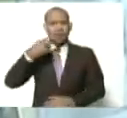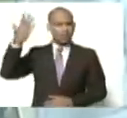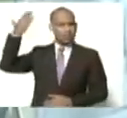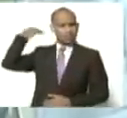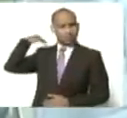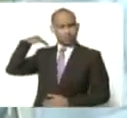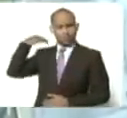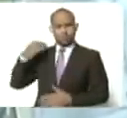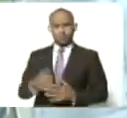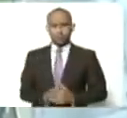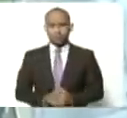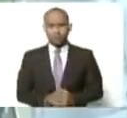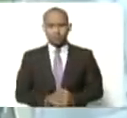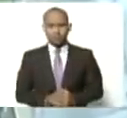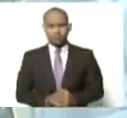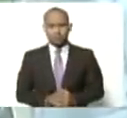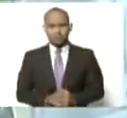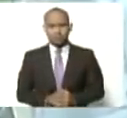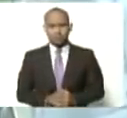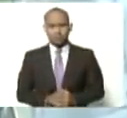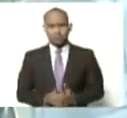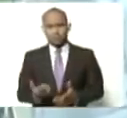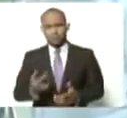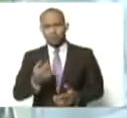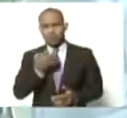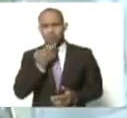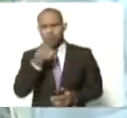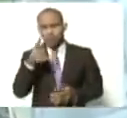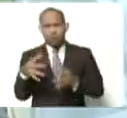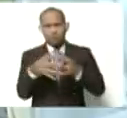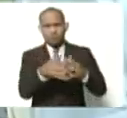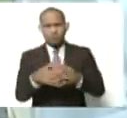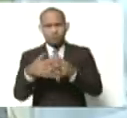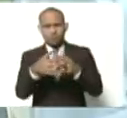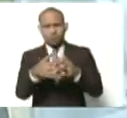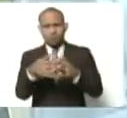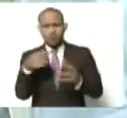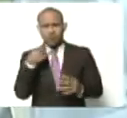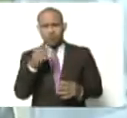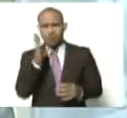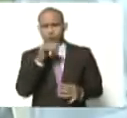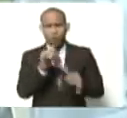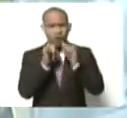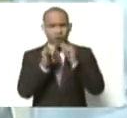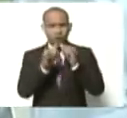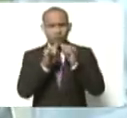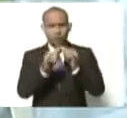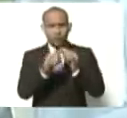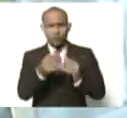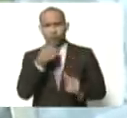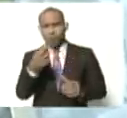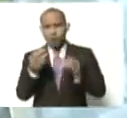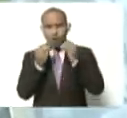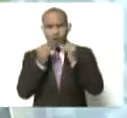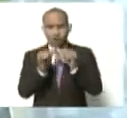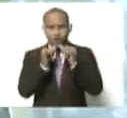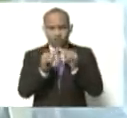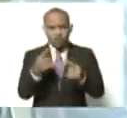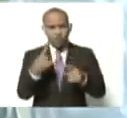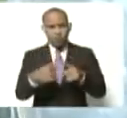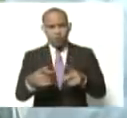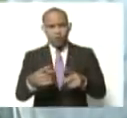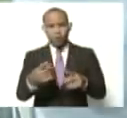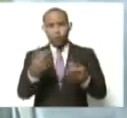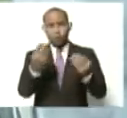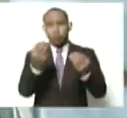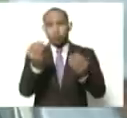dicho gringo que quiere decir no news, good news, es decir, cuando no hay noticia es una buena noticia, pero realmente fueron